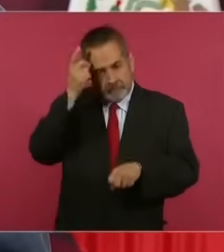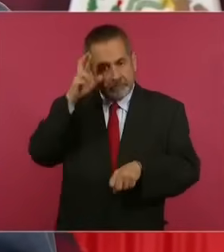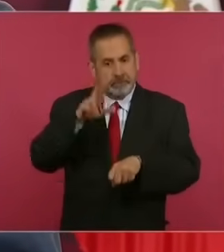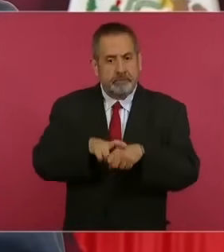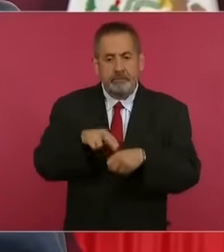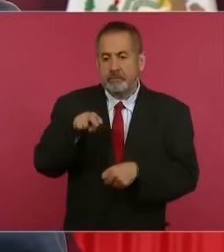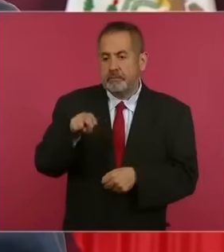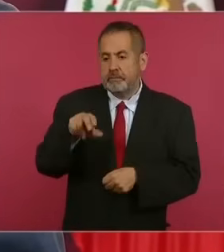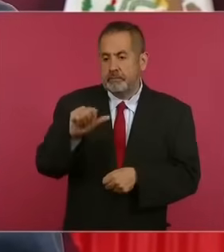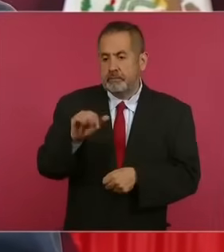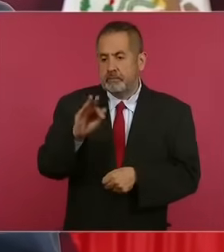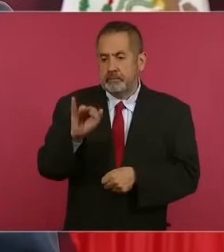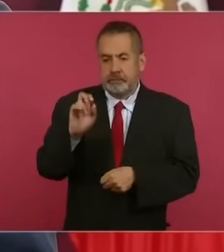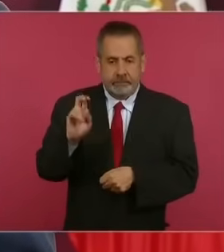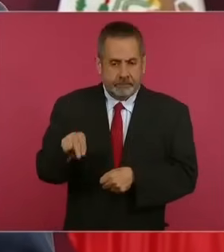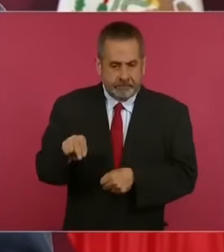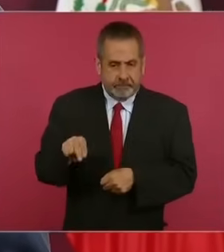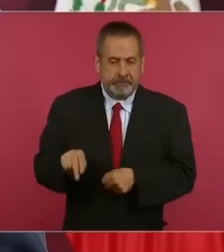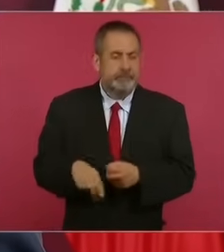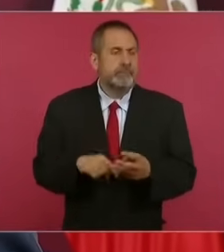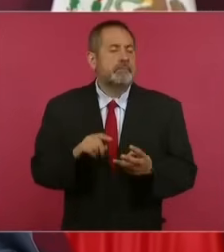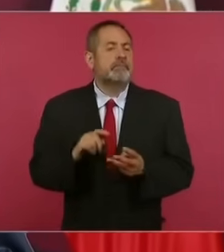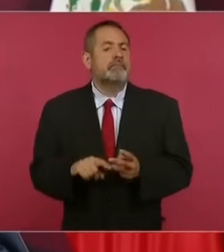Nacional Financiera.